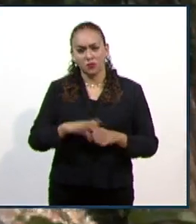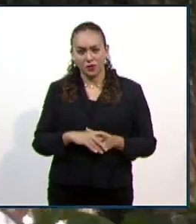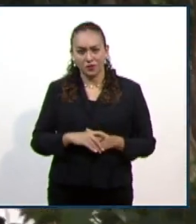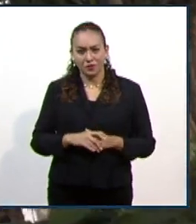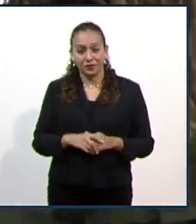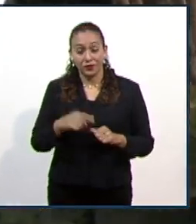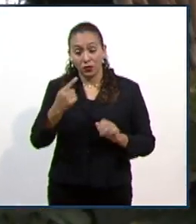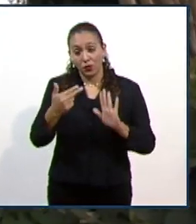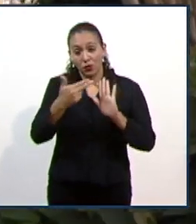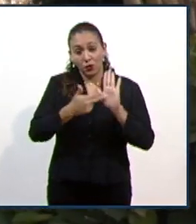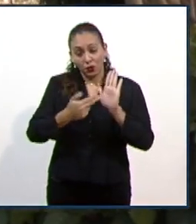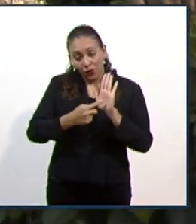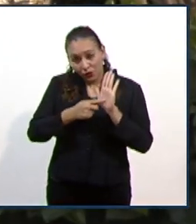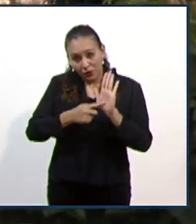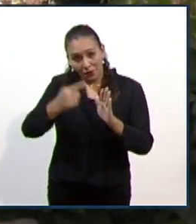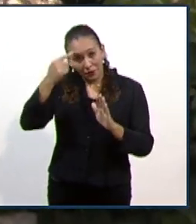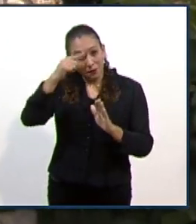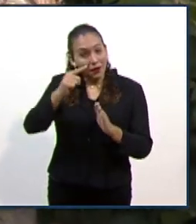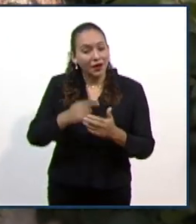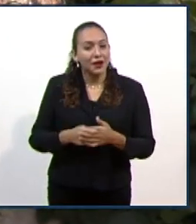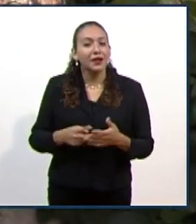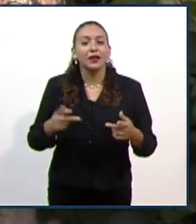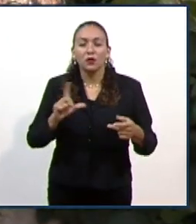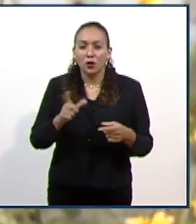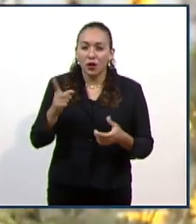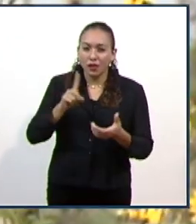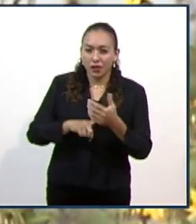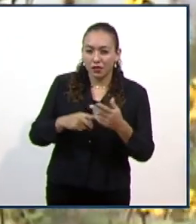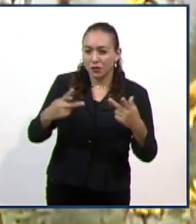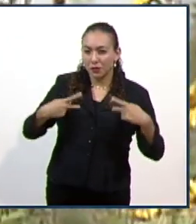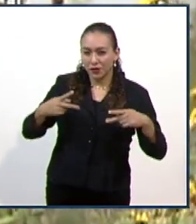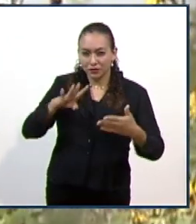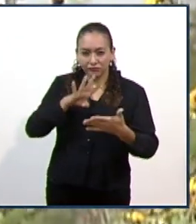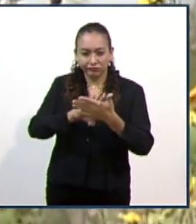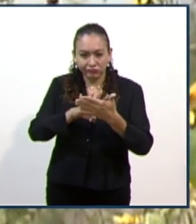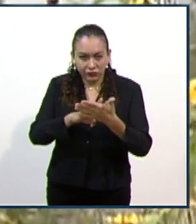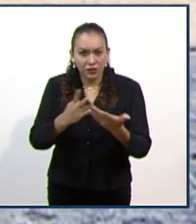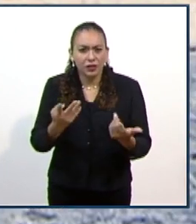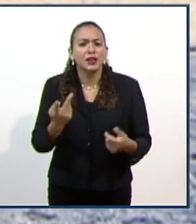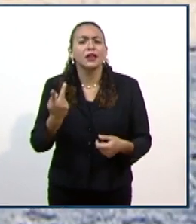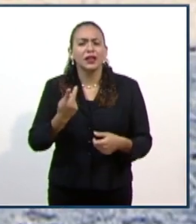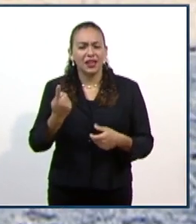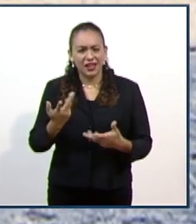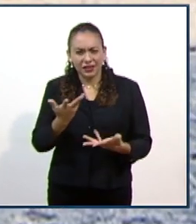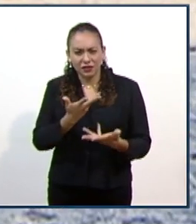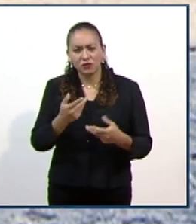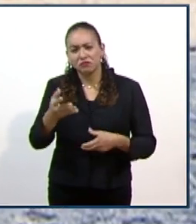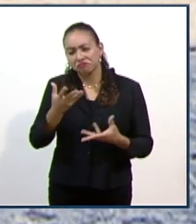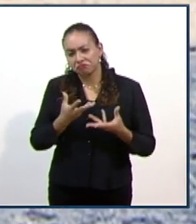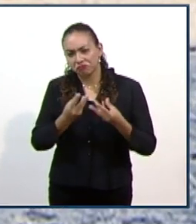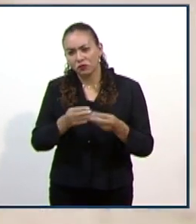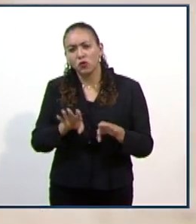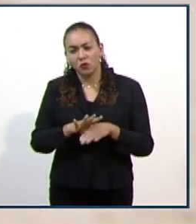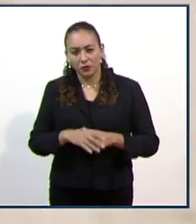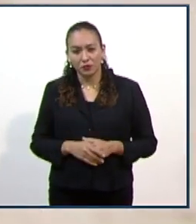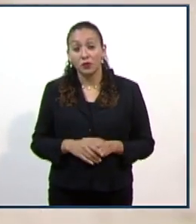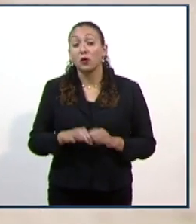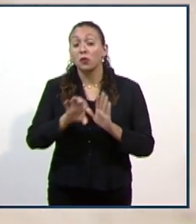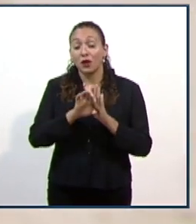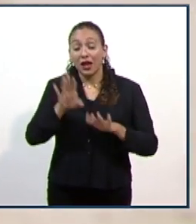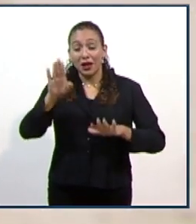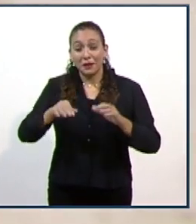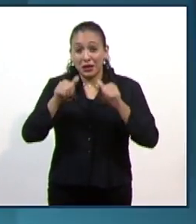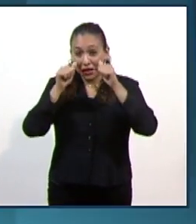una herramienta para documentar condiciones inadecuadas de las personas privadas de la libertad, como pueden ser insuficiente